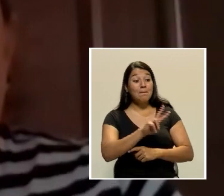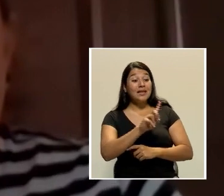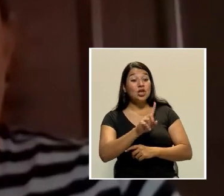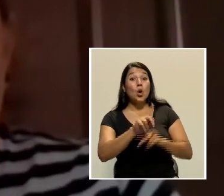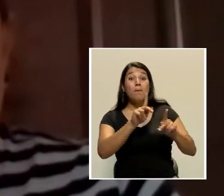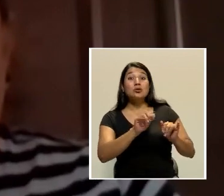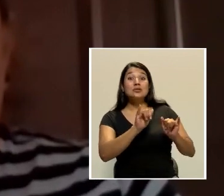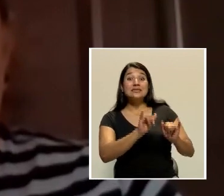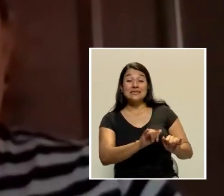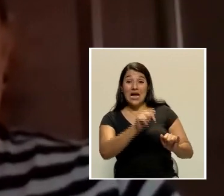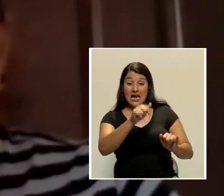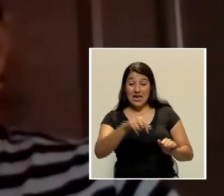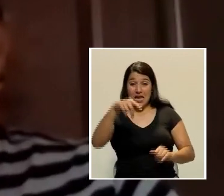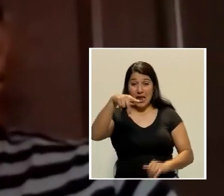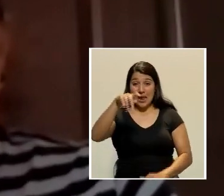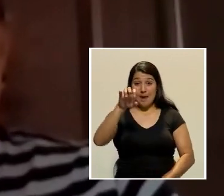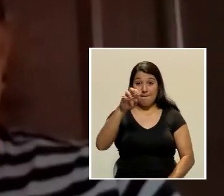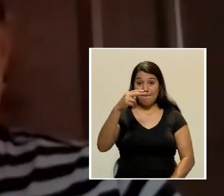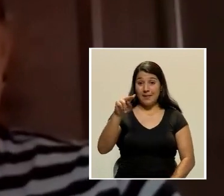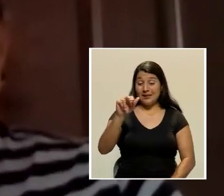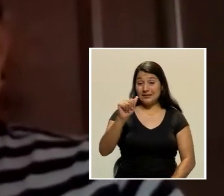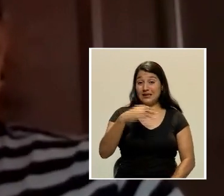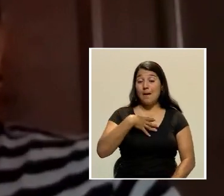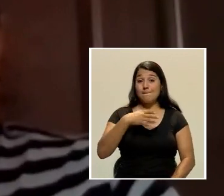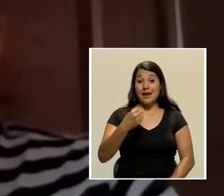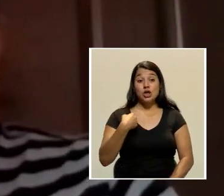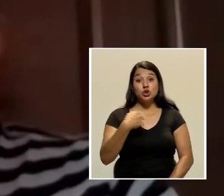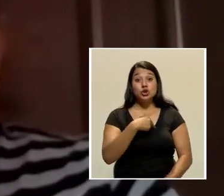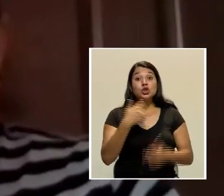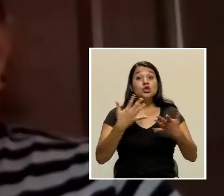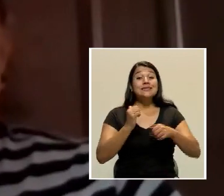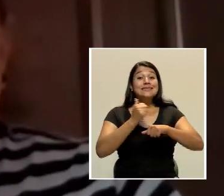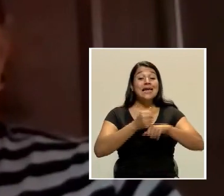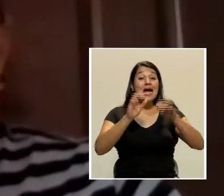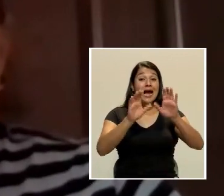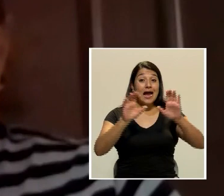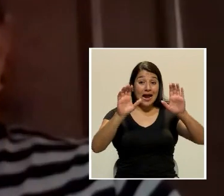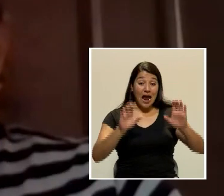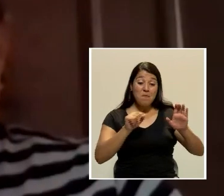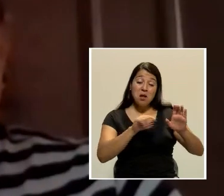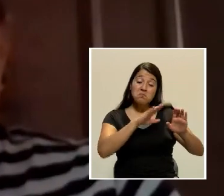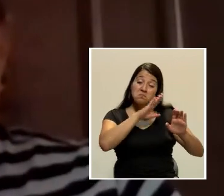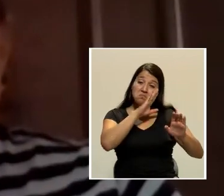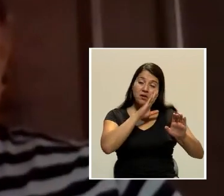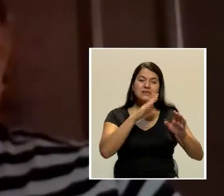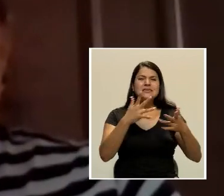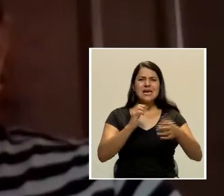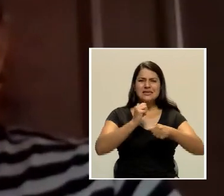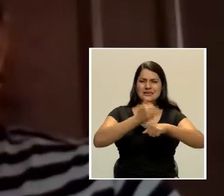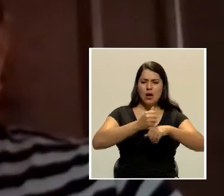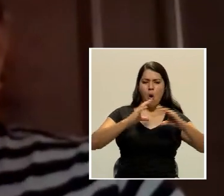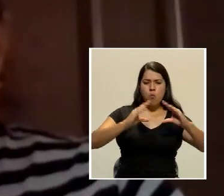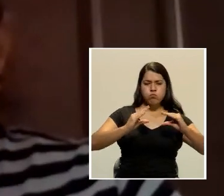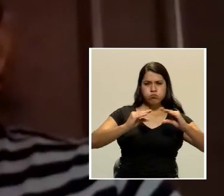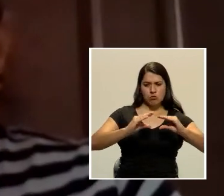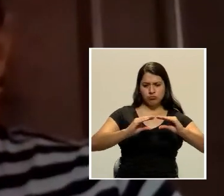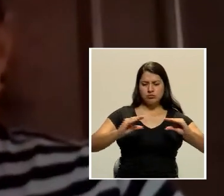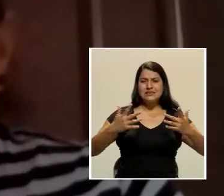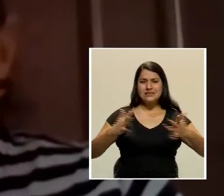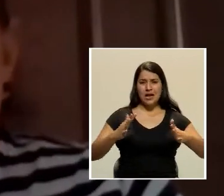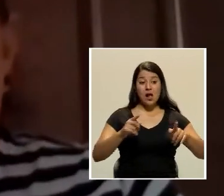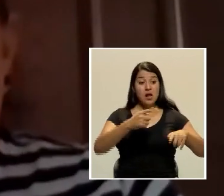148, gracias a Dios, están bien, están en sus casas. También Nicaragua, las organizaciones de sociedad civil colaboraron y vigilaron que llegaran